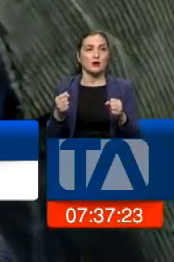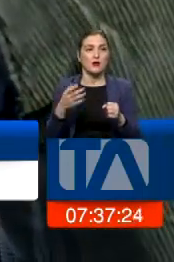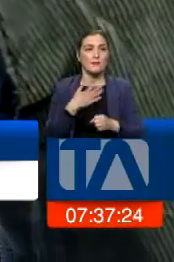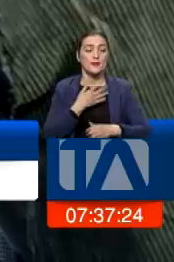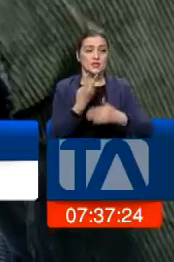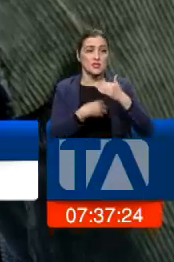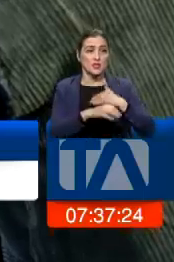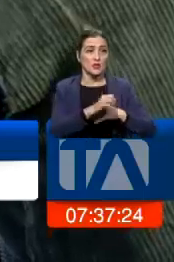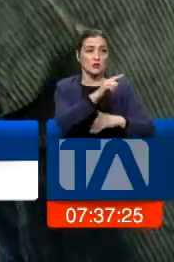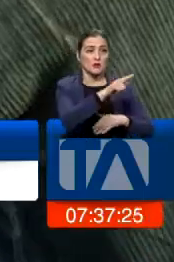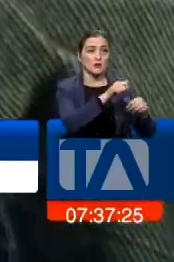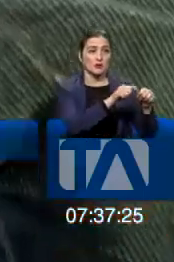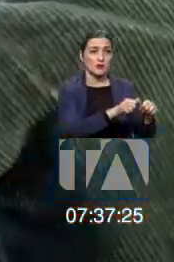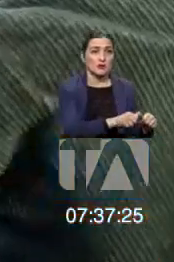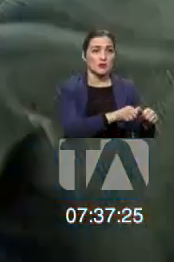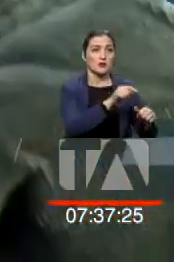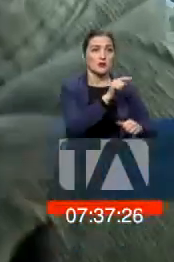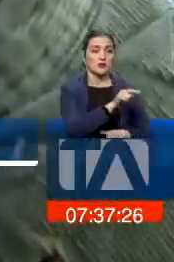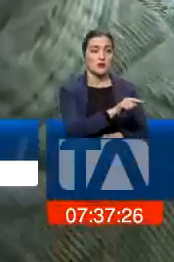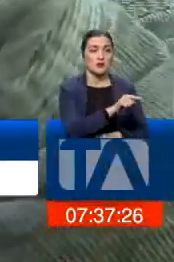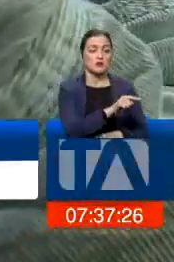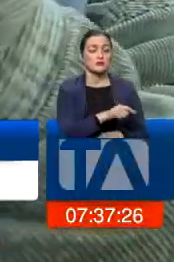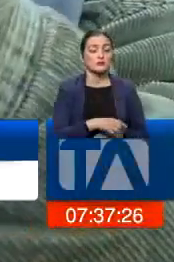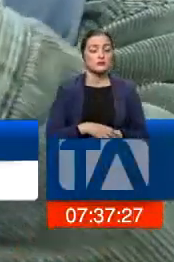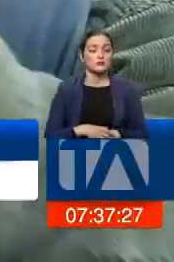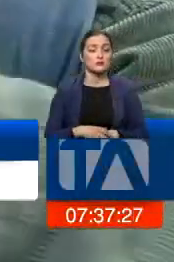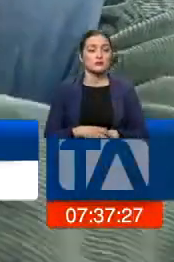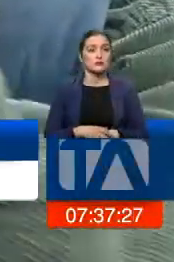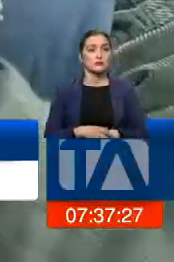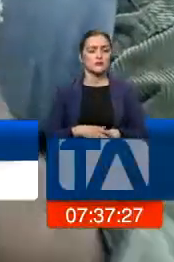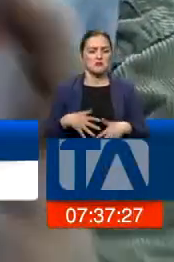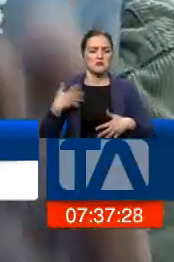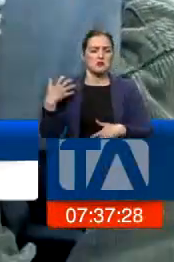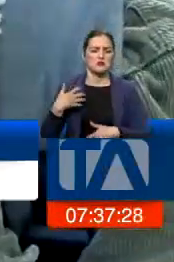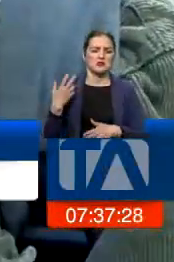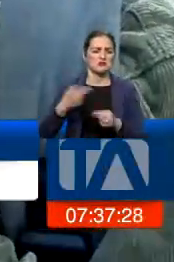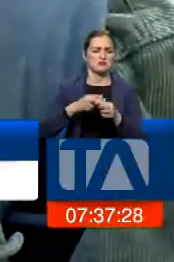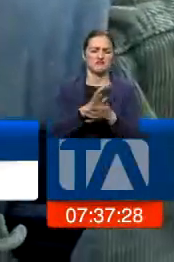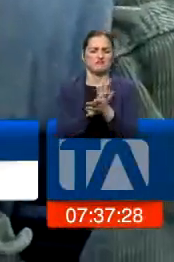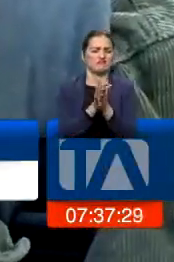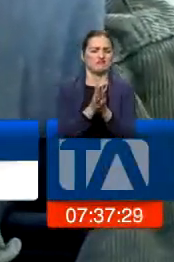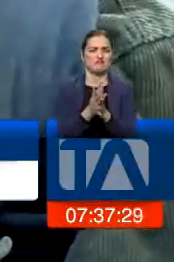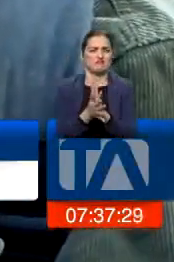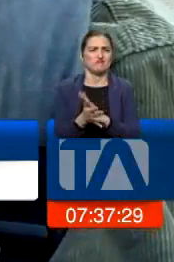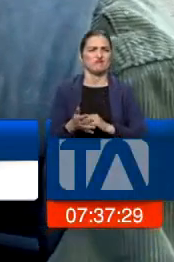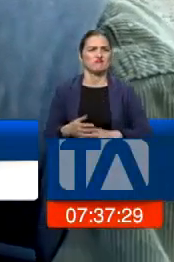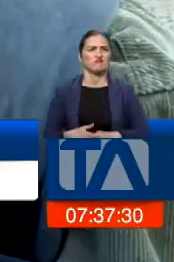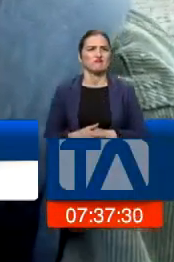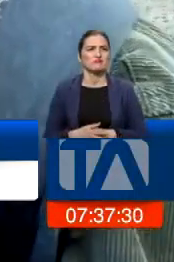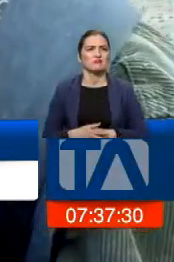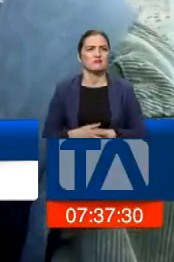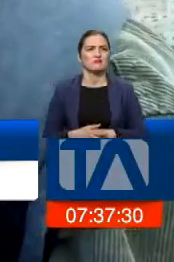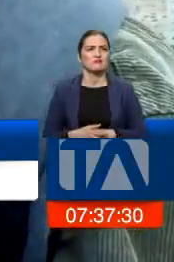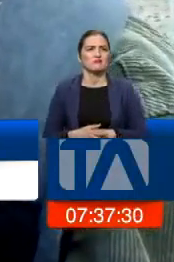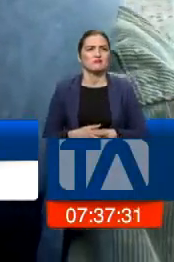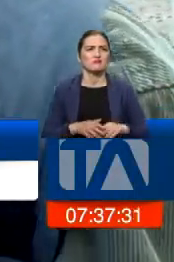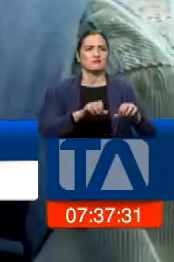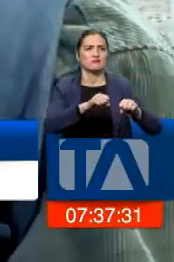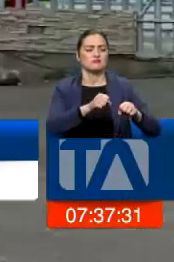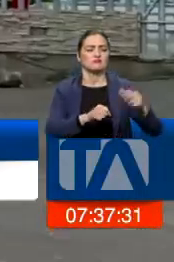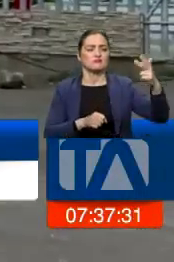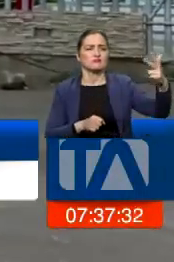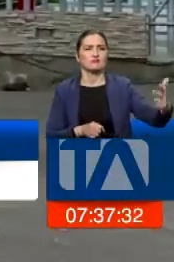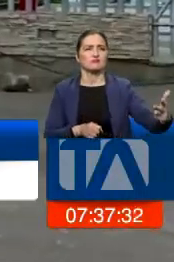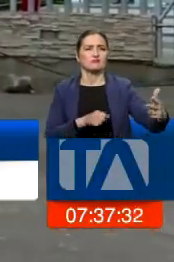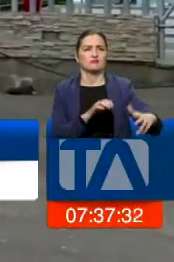allá, pero fuera del paro, él no tiene nada que ver, él ha dejado la moto por allá y ha